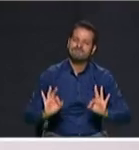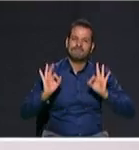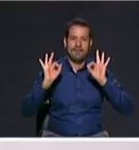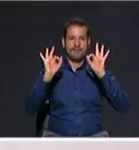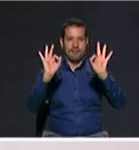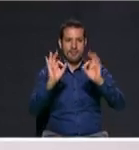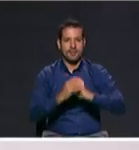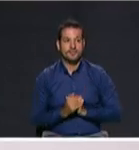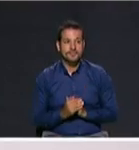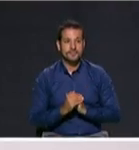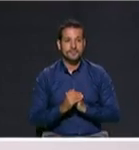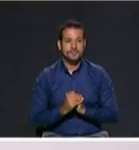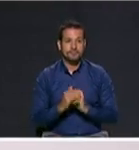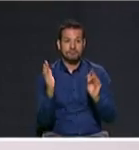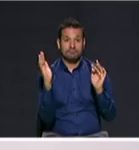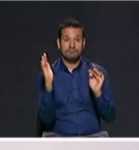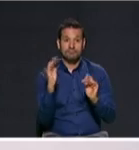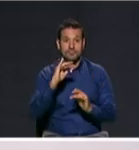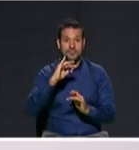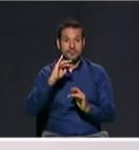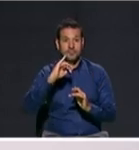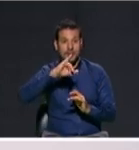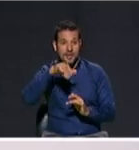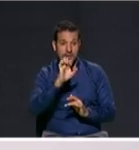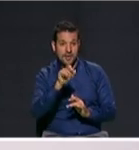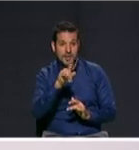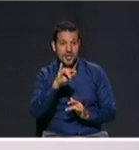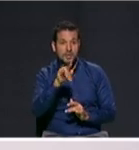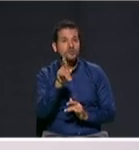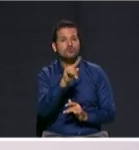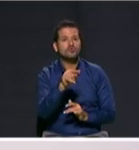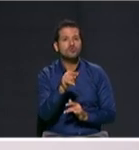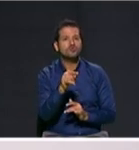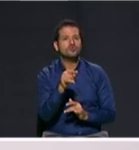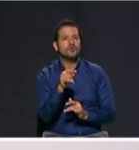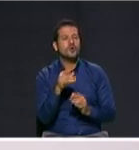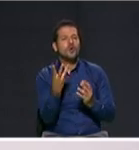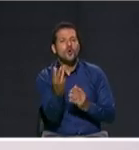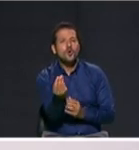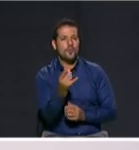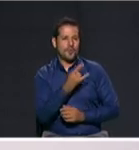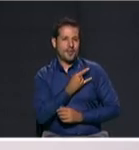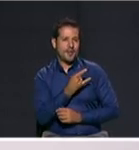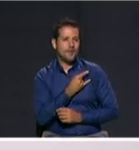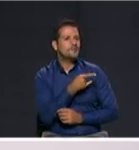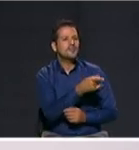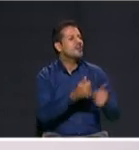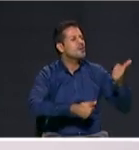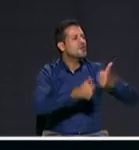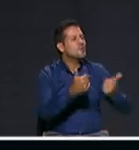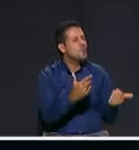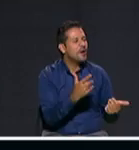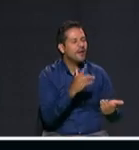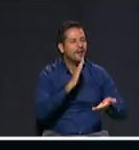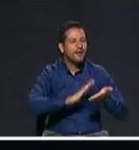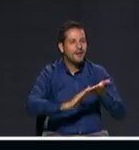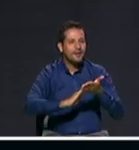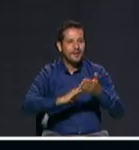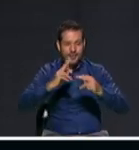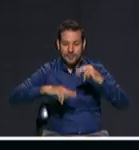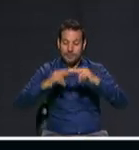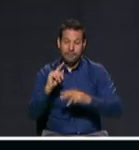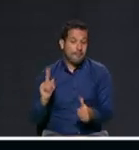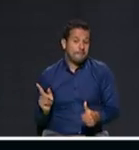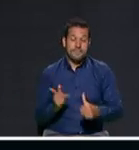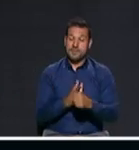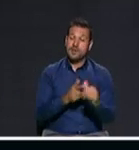jesús aníbal echeverri el candidato del partido de la u su paquete de obras públicas para la ciudad lo primero que decirle a los ciudadanos es que